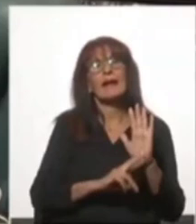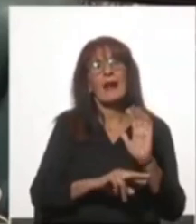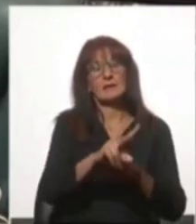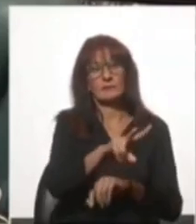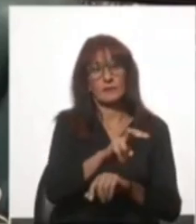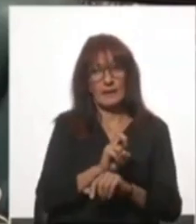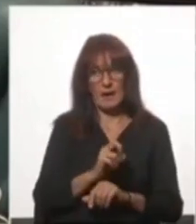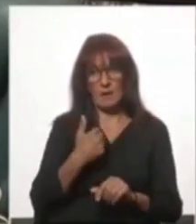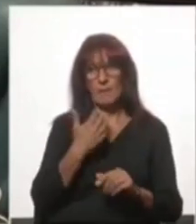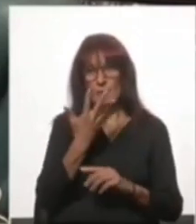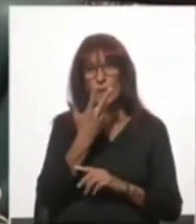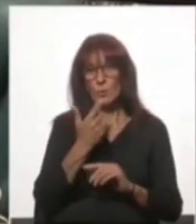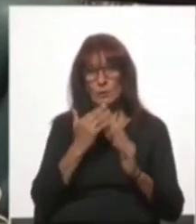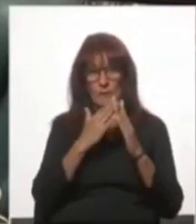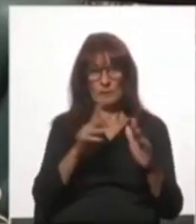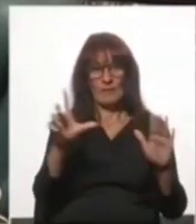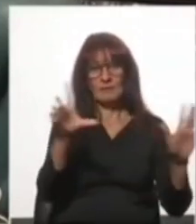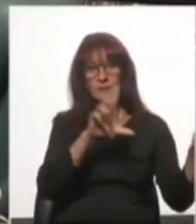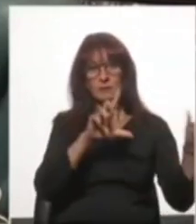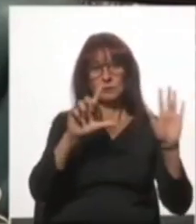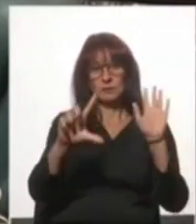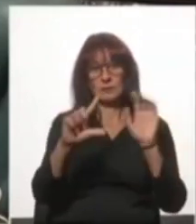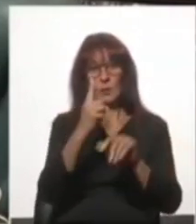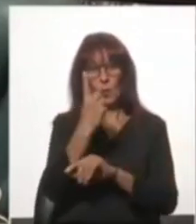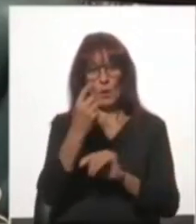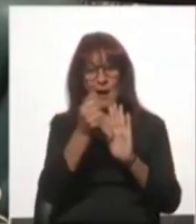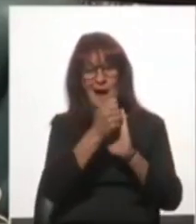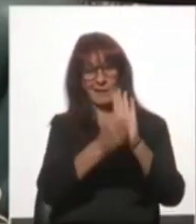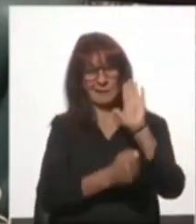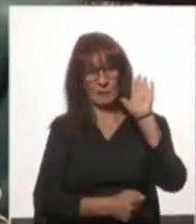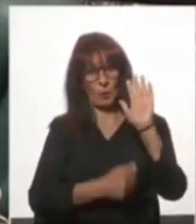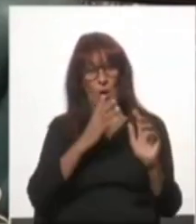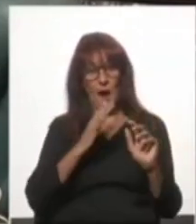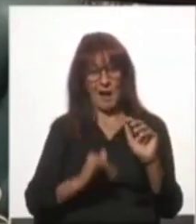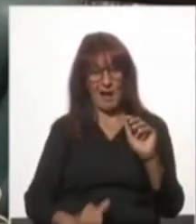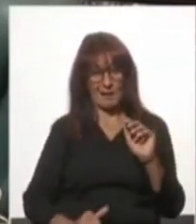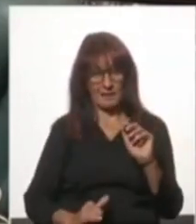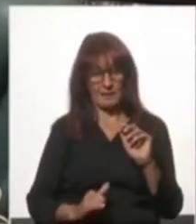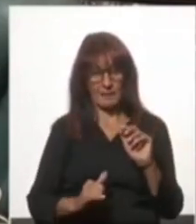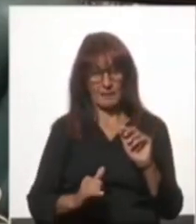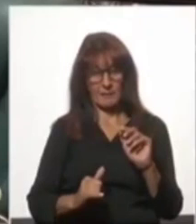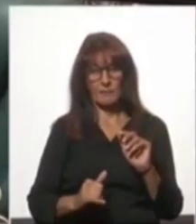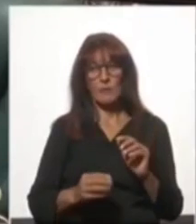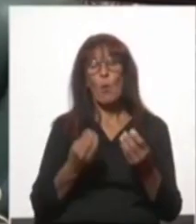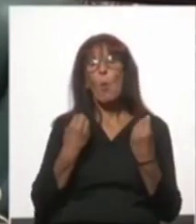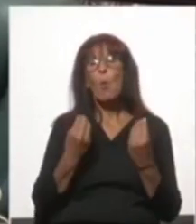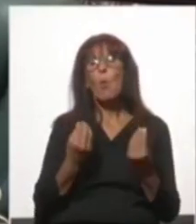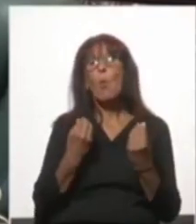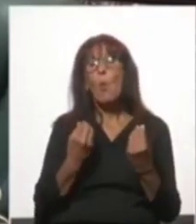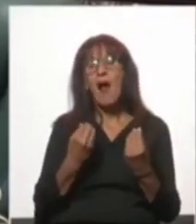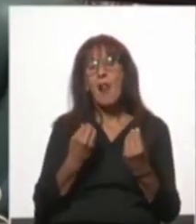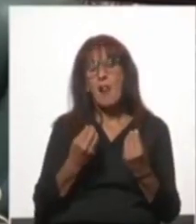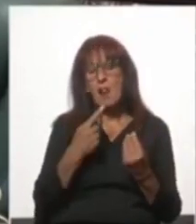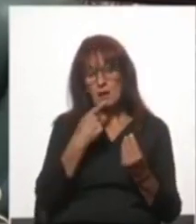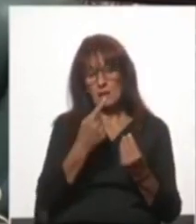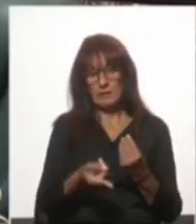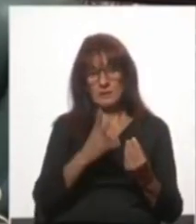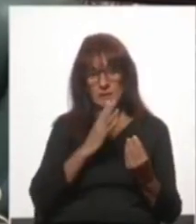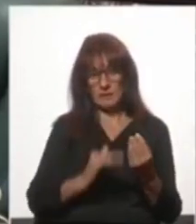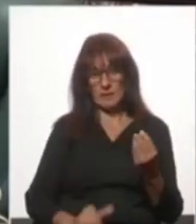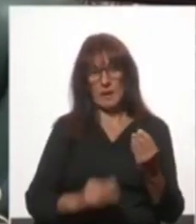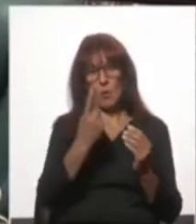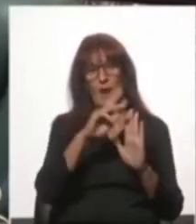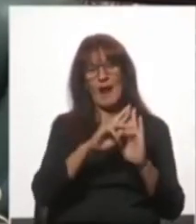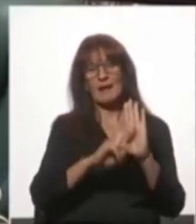señora presidenta, de los 771 artículos que tenemos sobre la mesa, ¿cuál refiere a una reglamentación de la